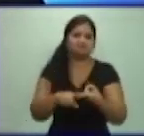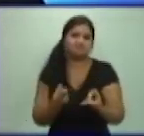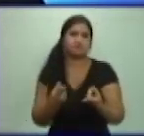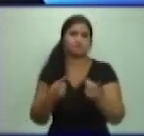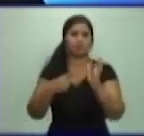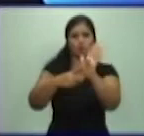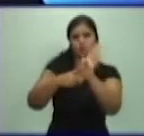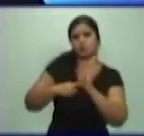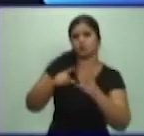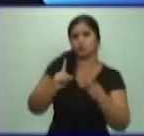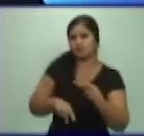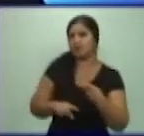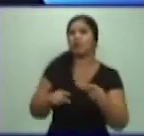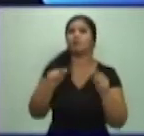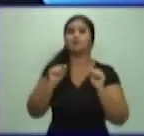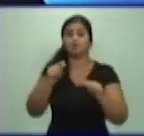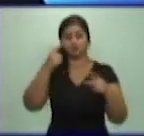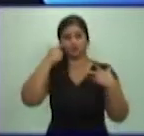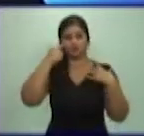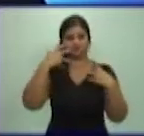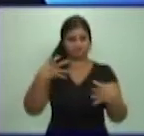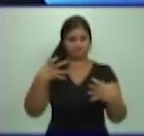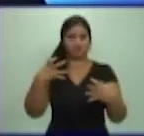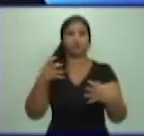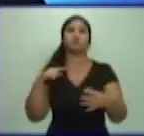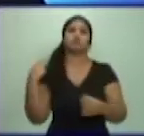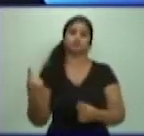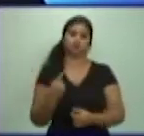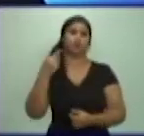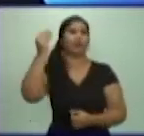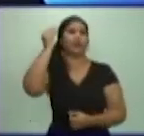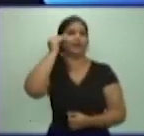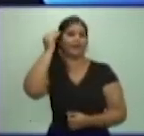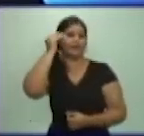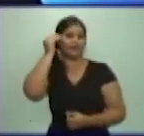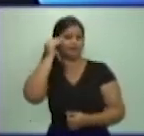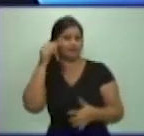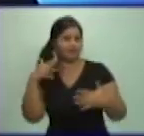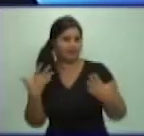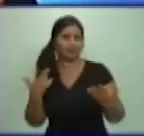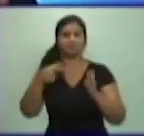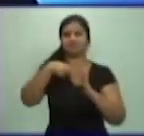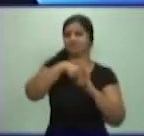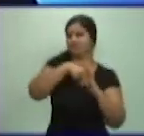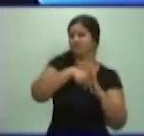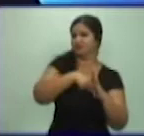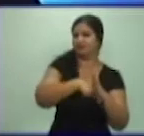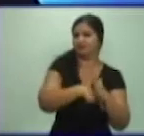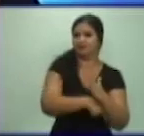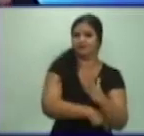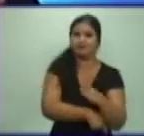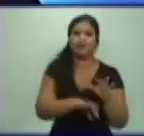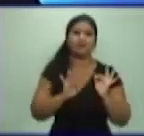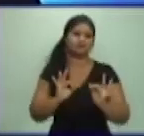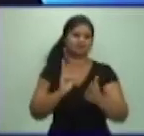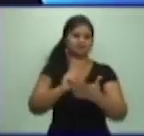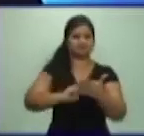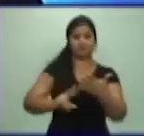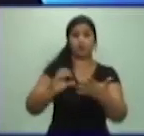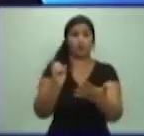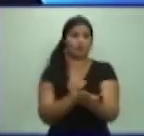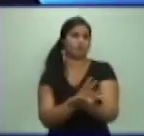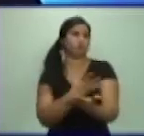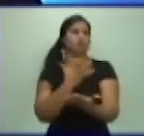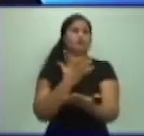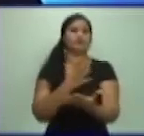literarias, cuán importantes son para poder comprender un mensaje. Realmente son imprescindibles porque no hay obra literaria si